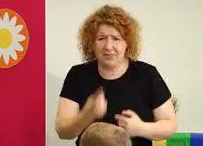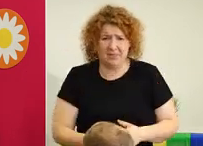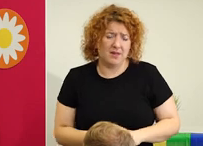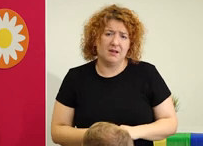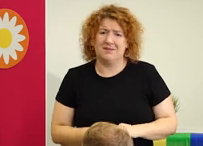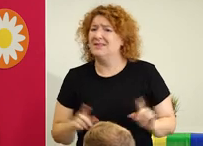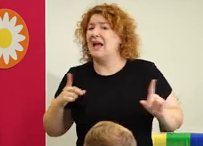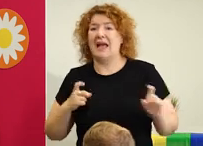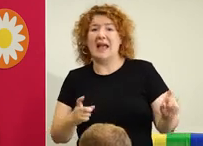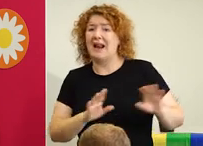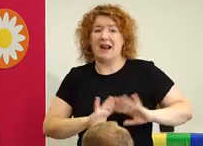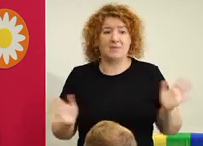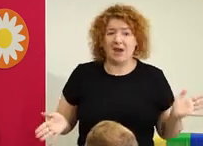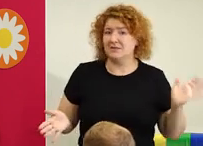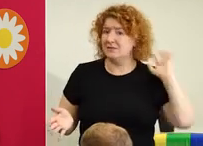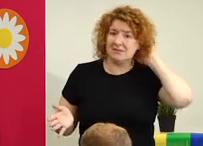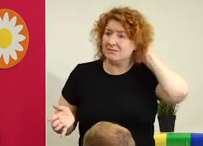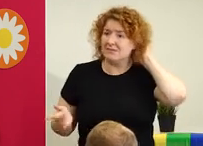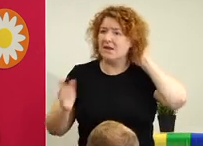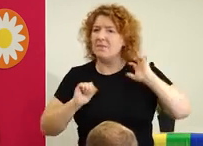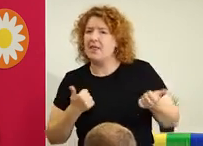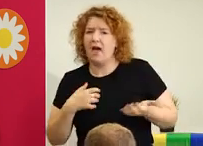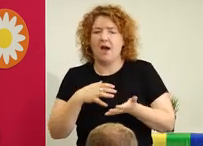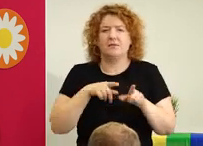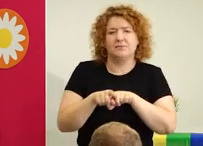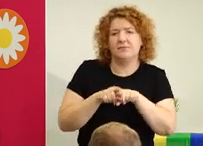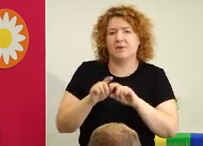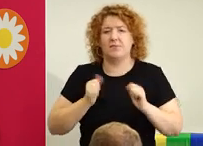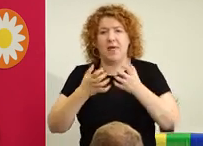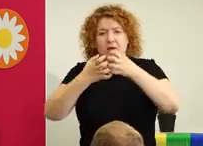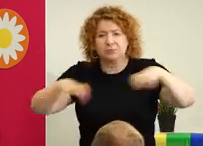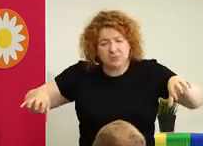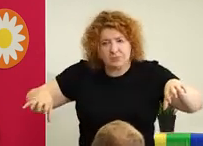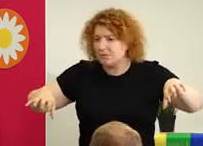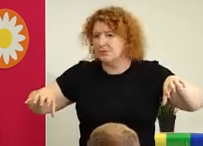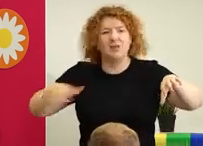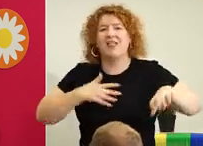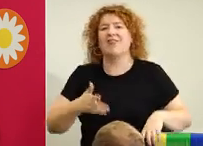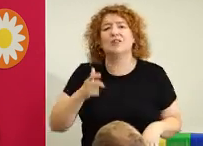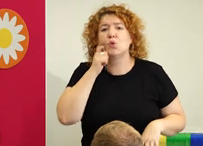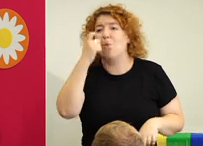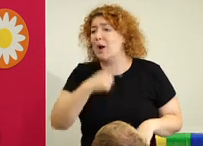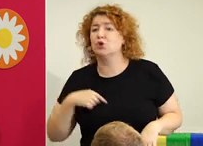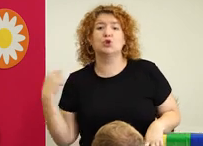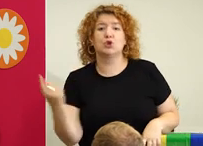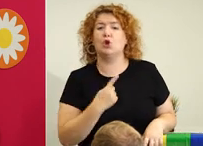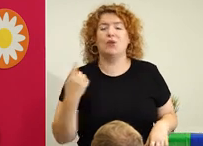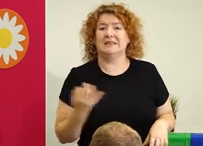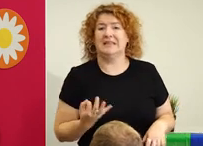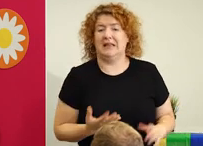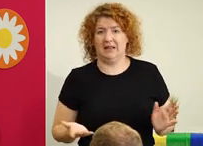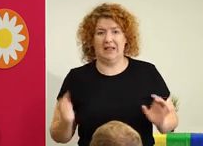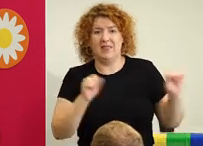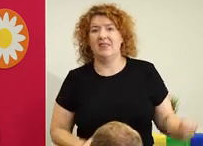sola. Van a empezar a cuestionar, a situar como elemento de disenso, en lugar de como derechos humanos que todas las instituciones tenemos